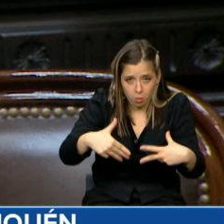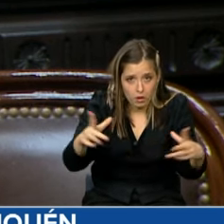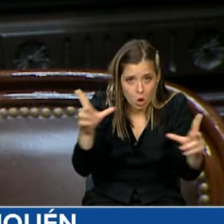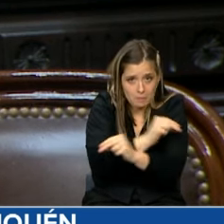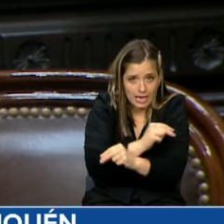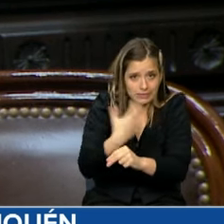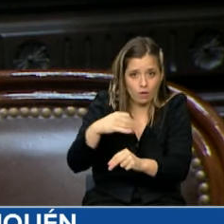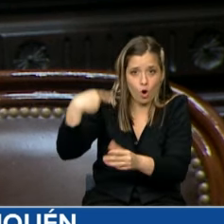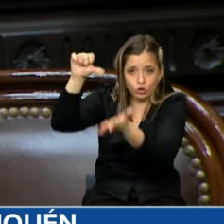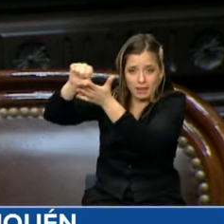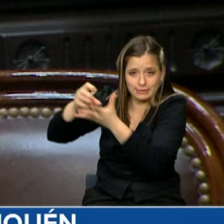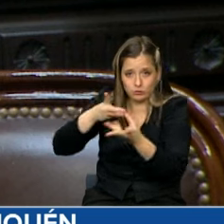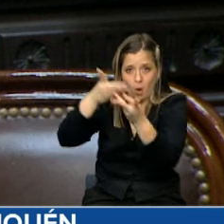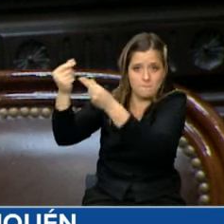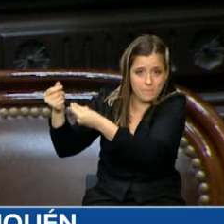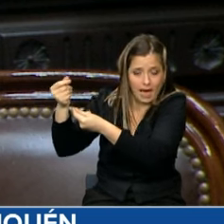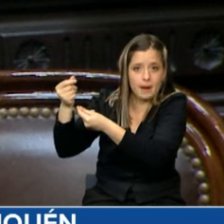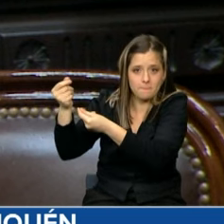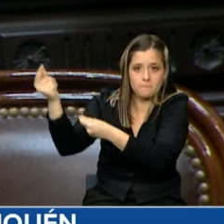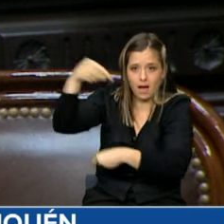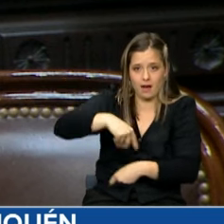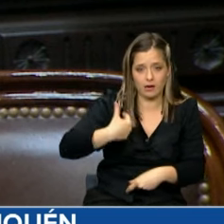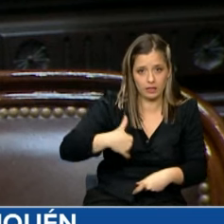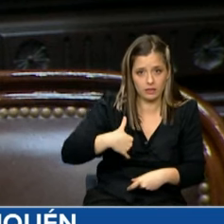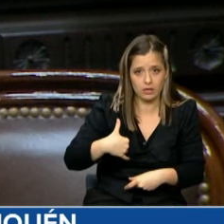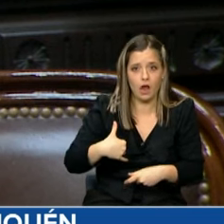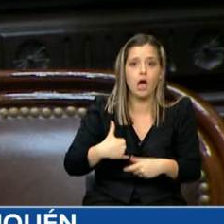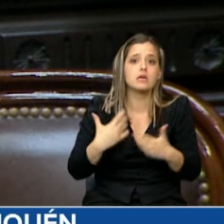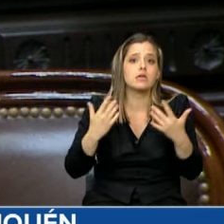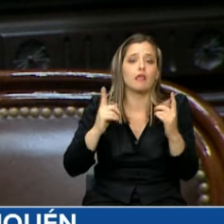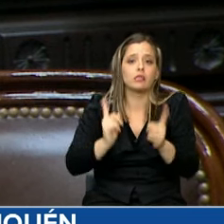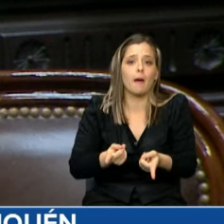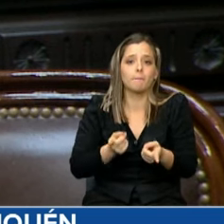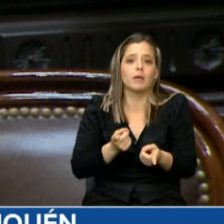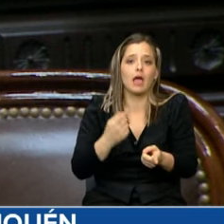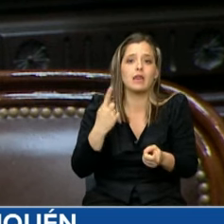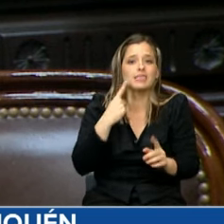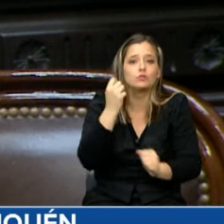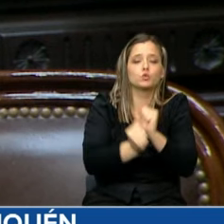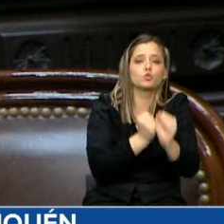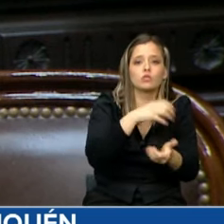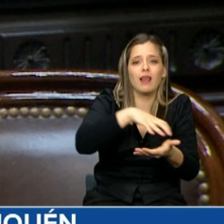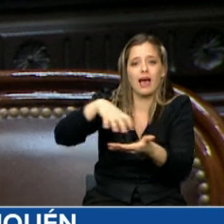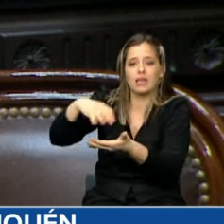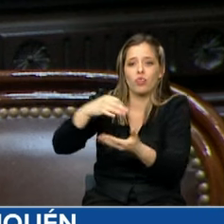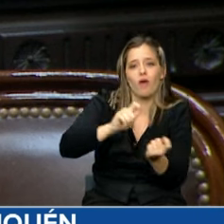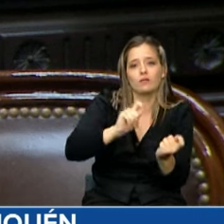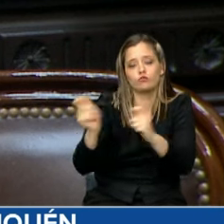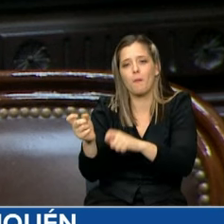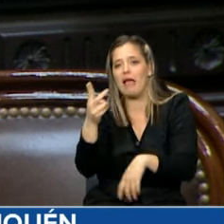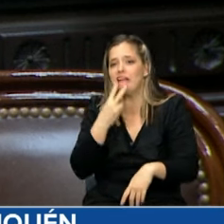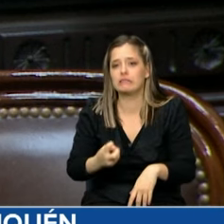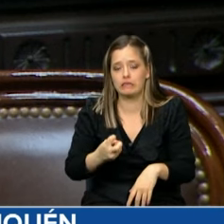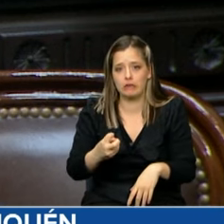afuera y también íbamos a tener que transformar algunas de nuestras industrias en que sean eléctricas trayendo también un